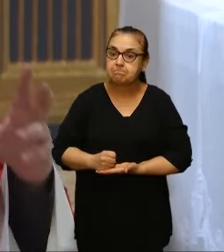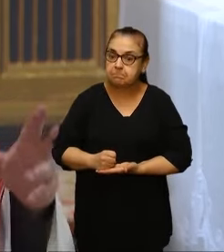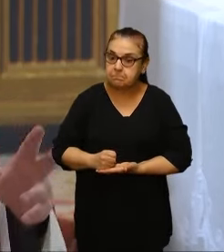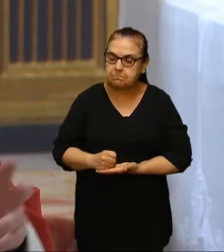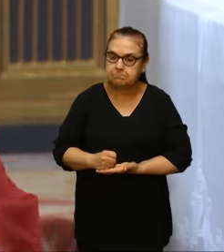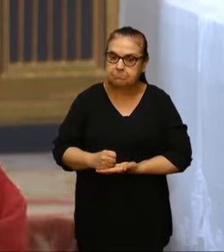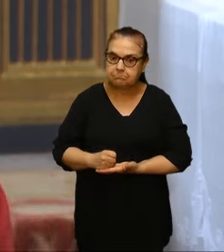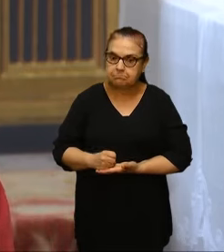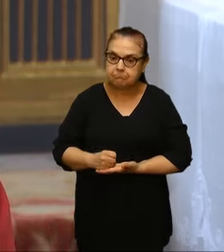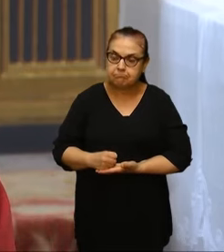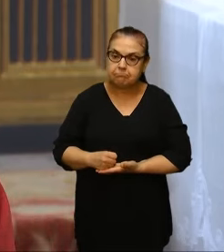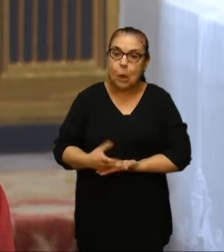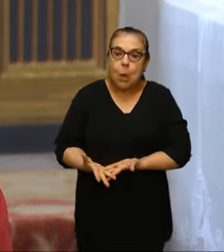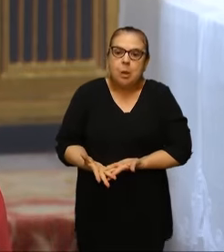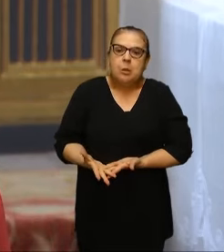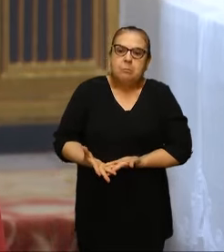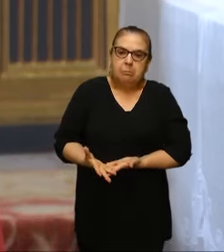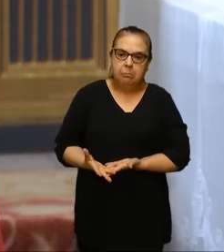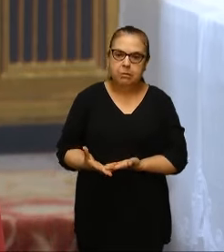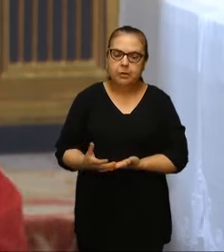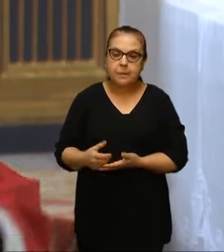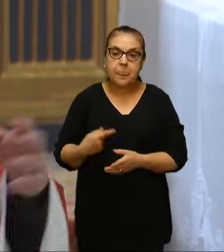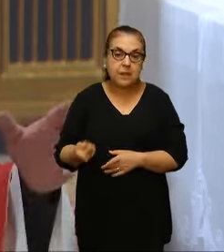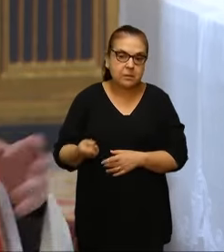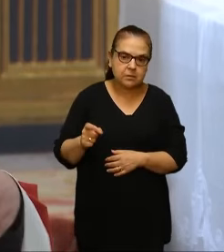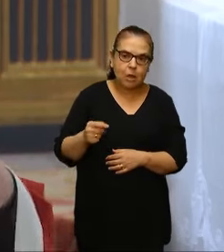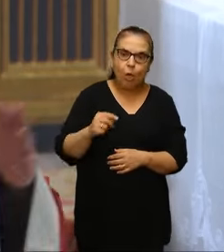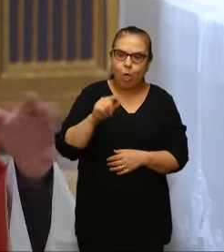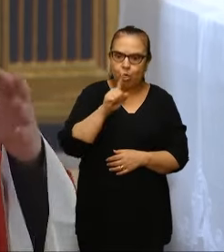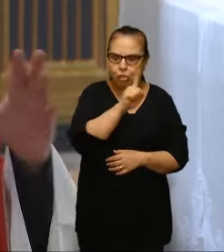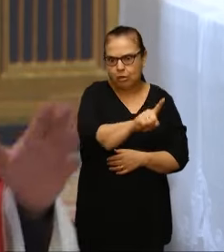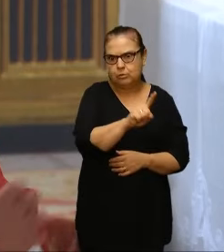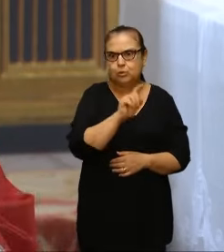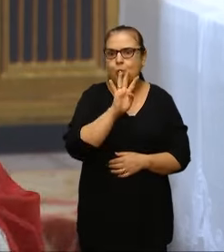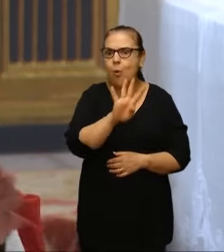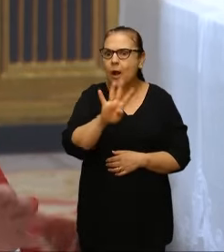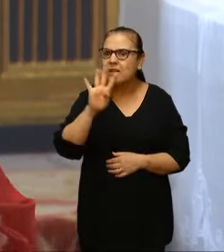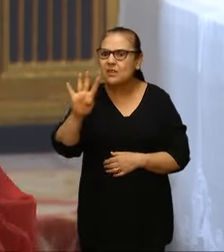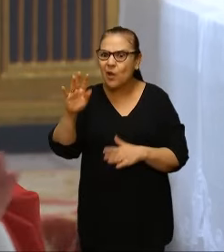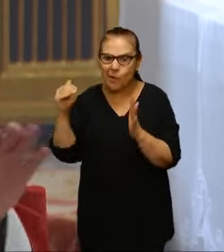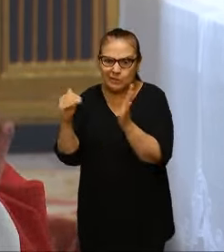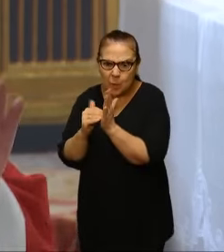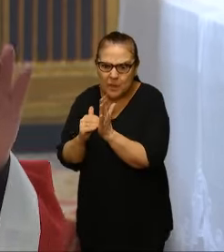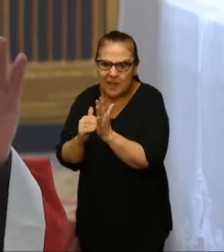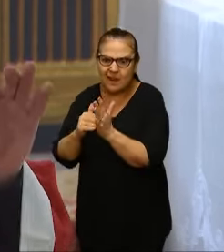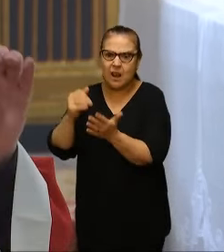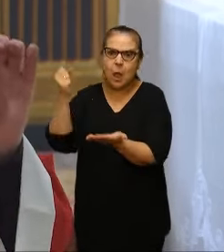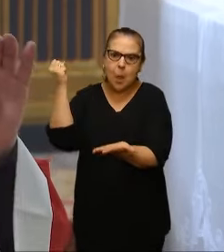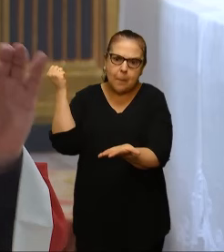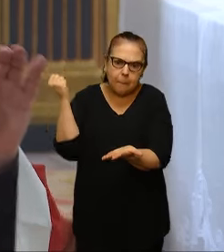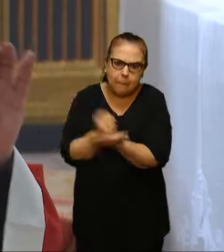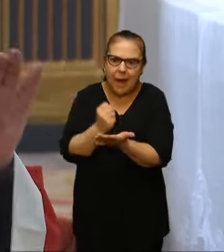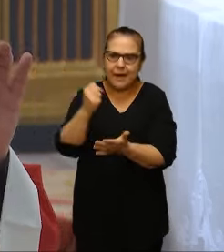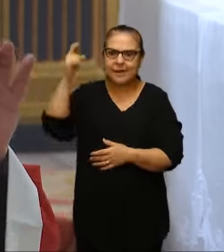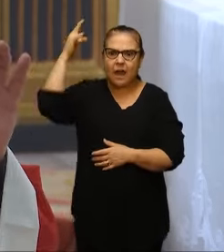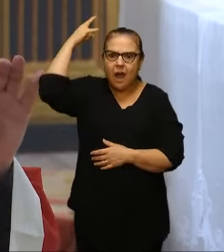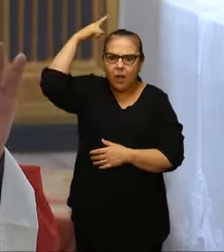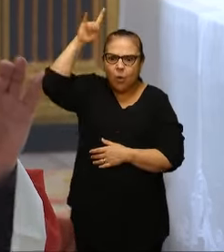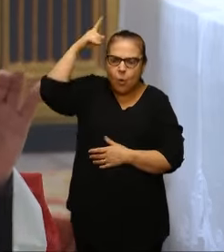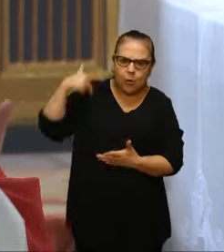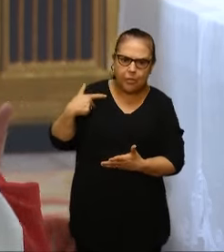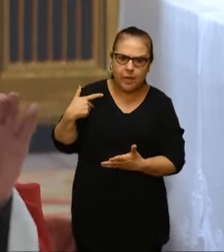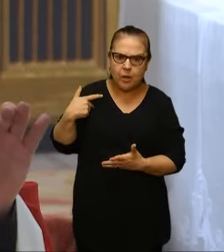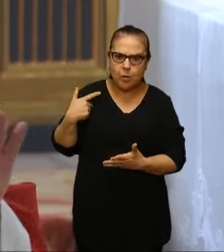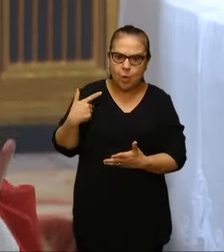algunas comprensiones reduccionistas, ¿verdad?, de esos 144.000 que llevan la marca del Cordero y que solo